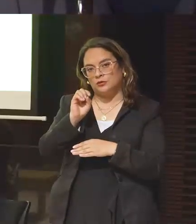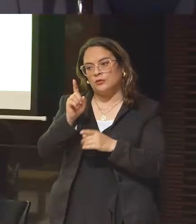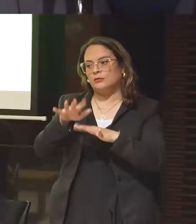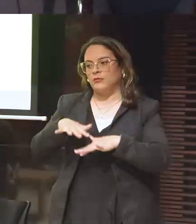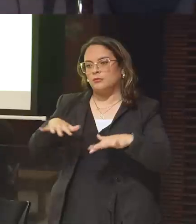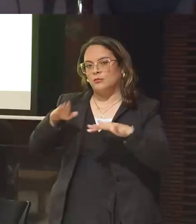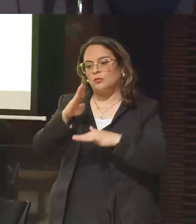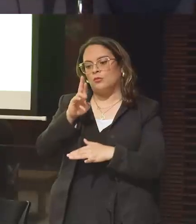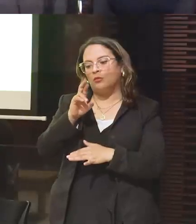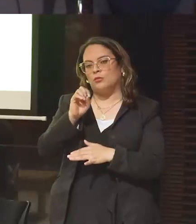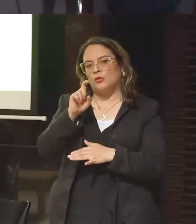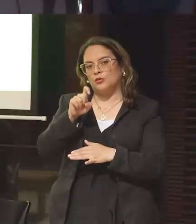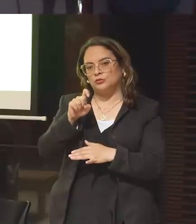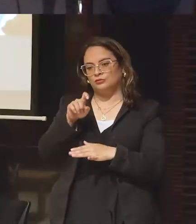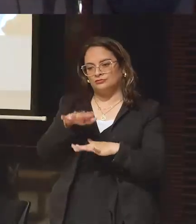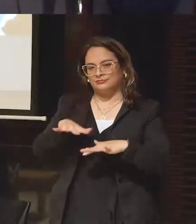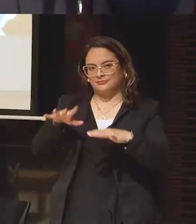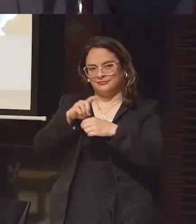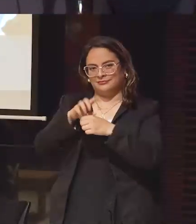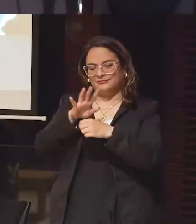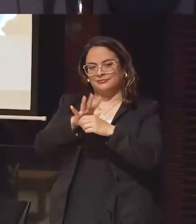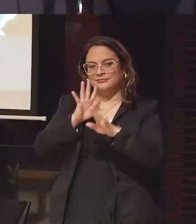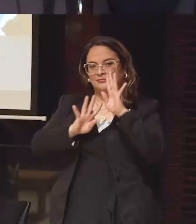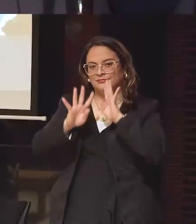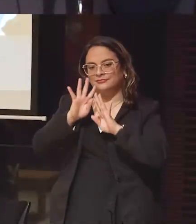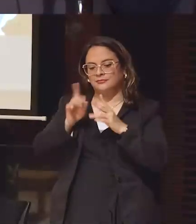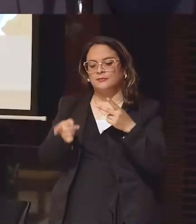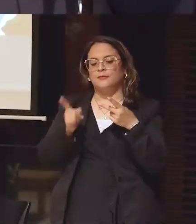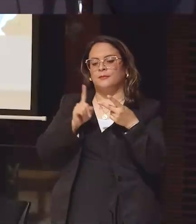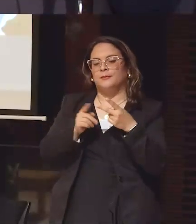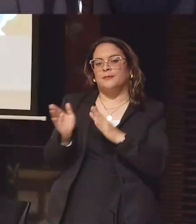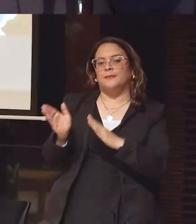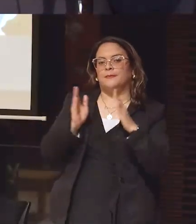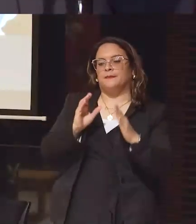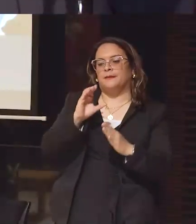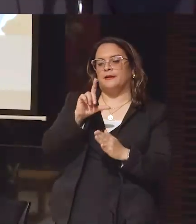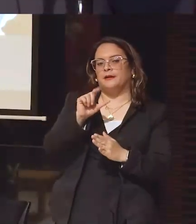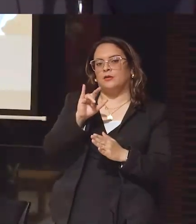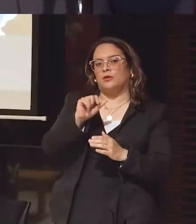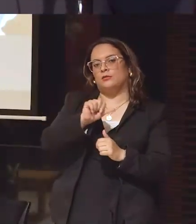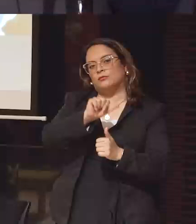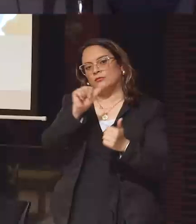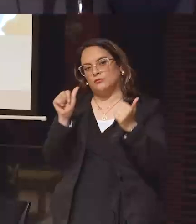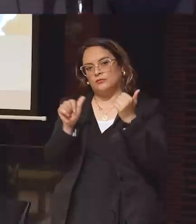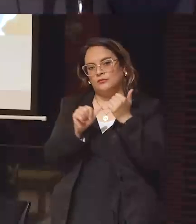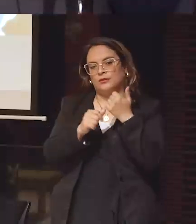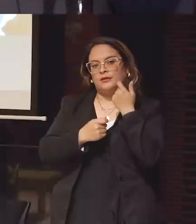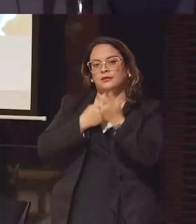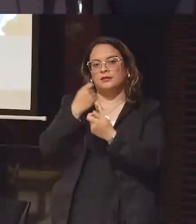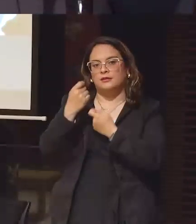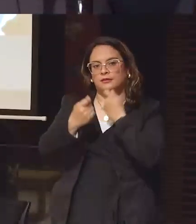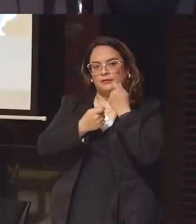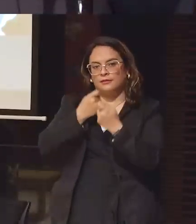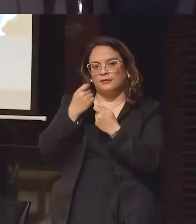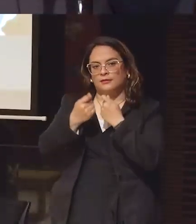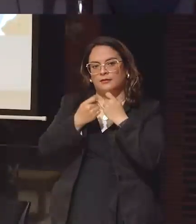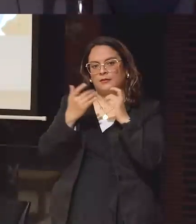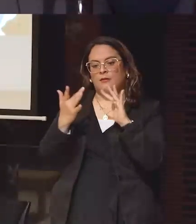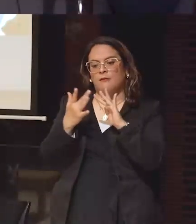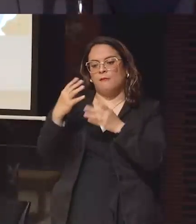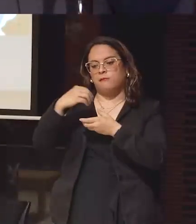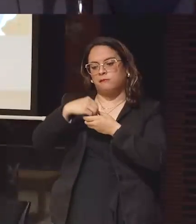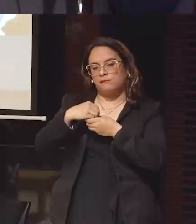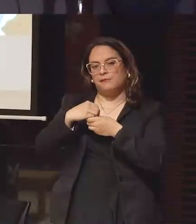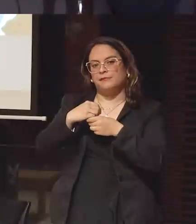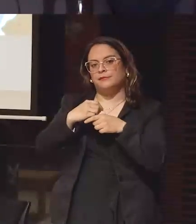Buenas tardes. Y también nos acompaña Claudia Puentes Riaño, subgerente de negocios colaterales de